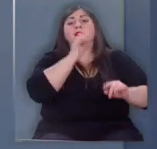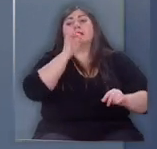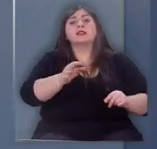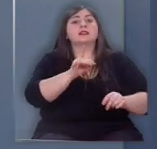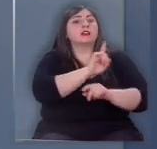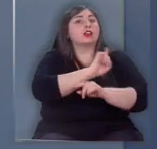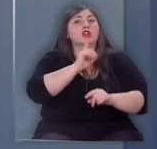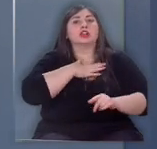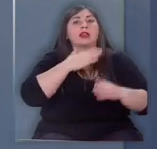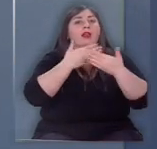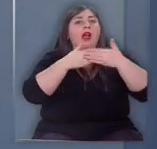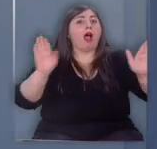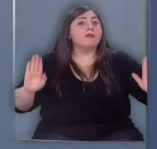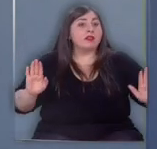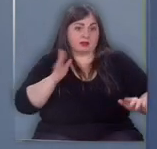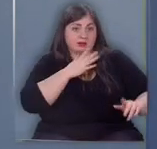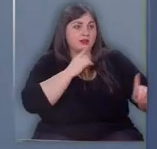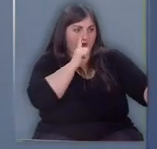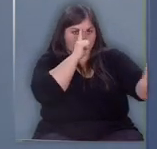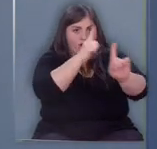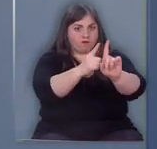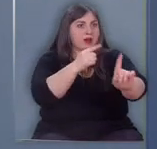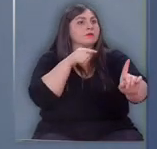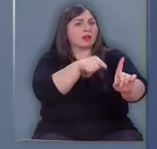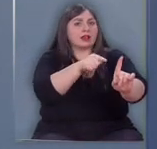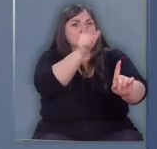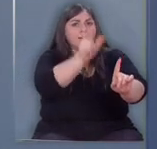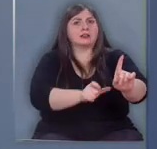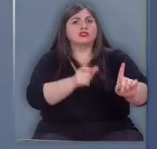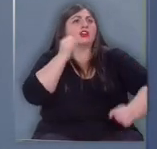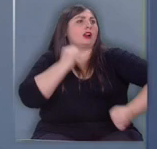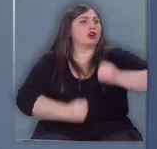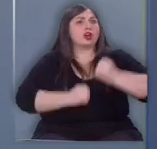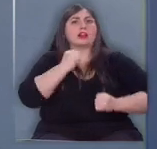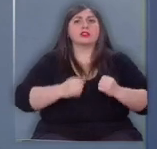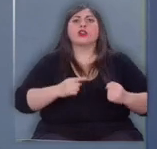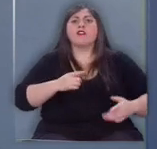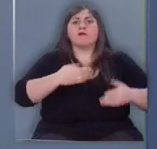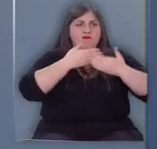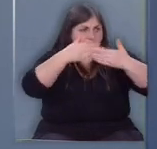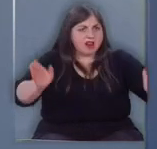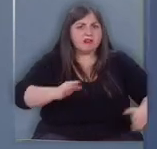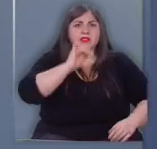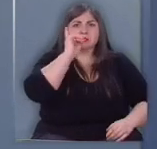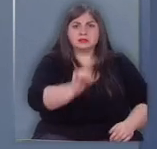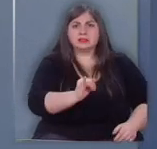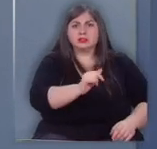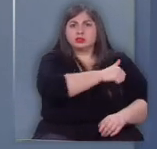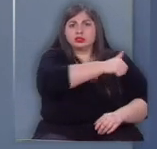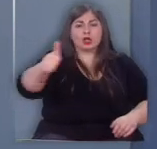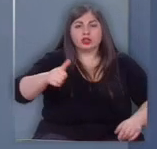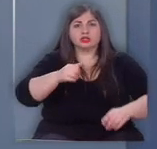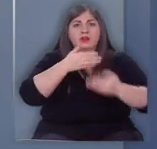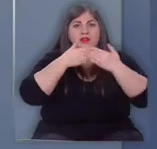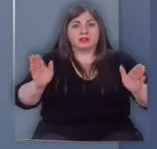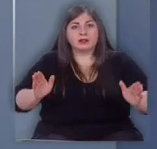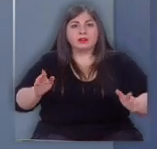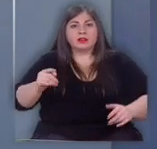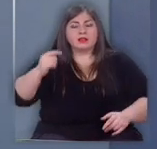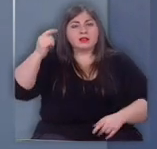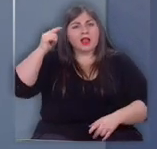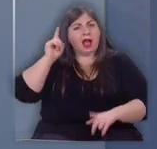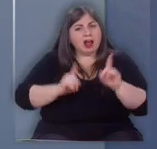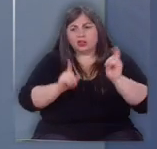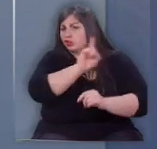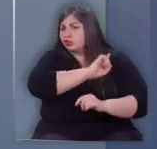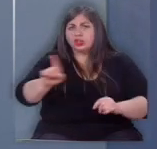rehúsa a abrir, quisiera ver a esa persona corriendo por una elección. Van a abrir, todos van a abrir. Creo que es algo que no